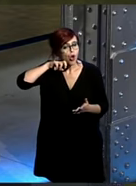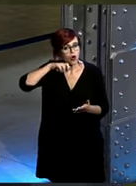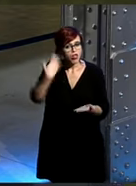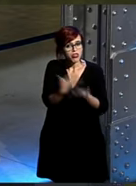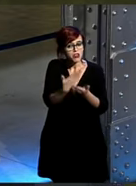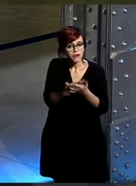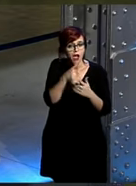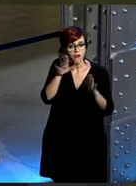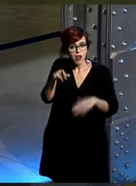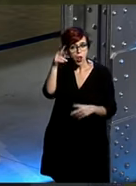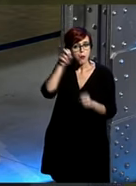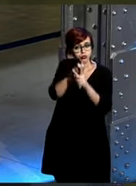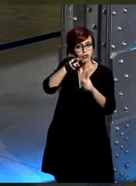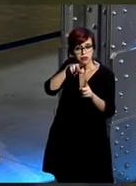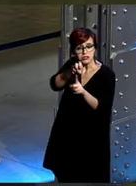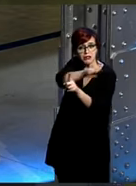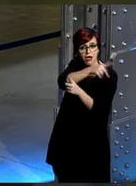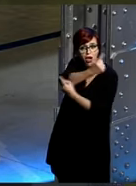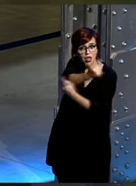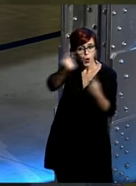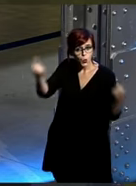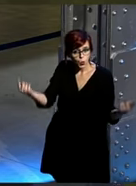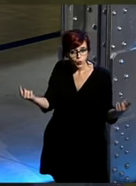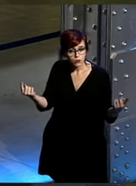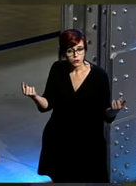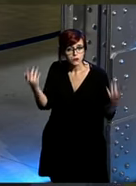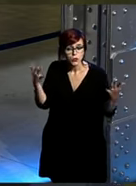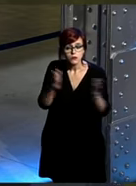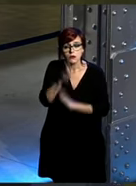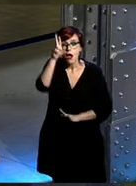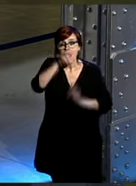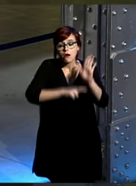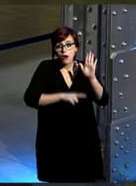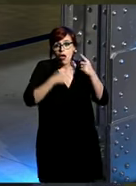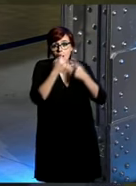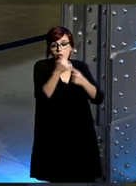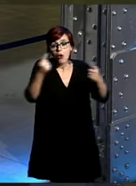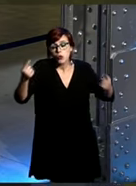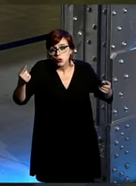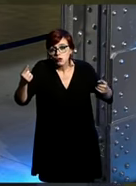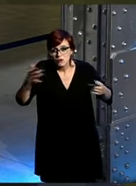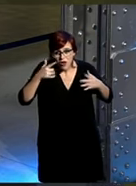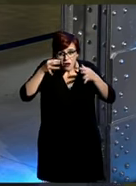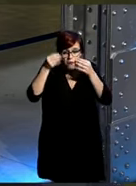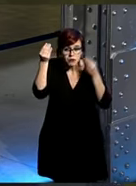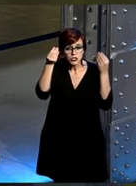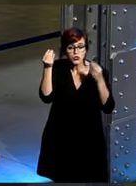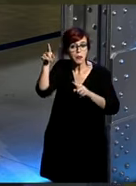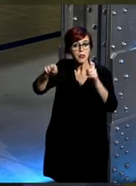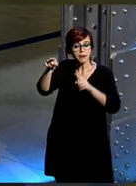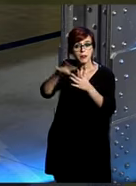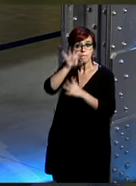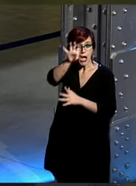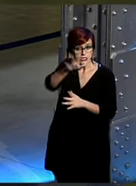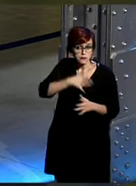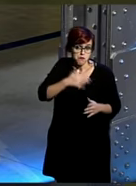es tan arbitrario y tan relativo como eso. Es un valor que depende de unas reglas de juego que para mí son totalmente arbitrarias, al menos en el país